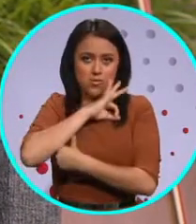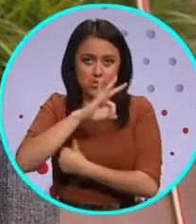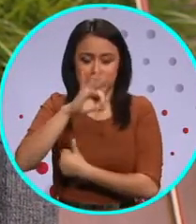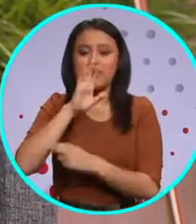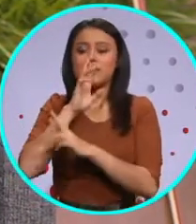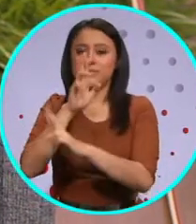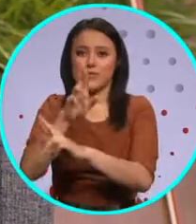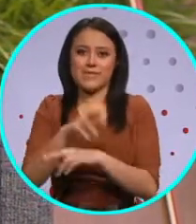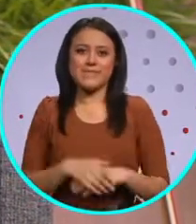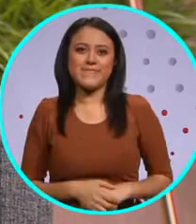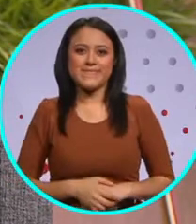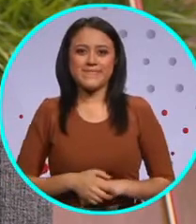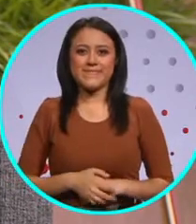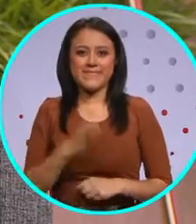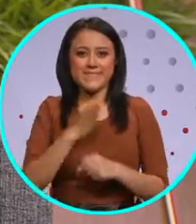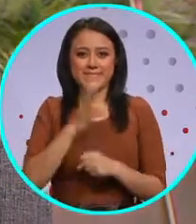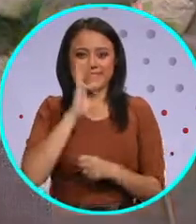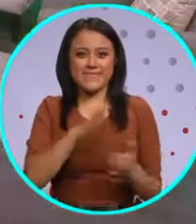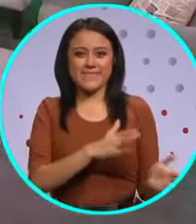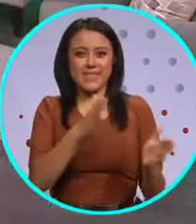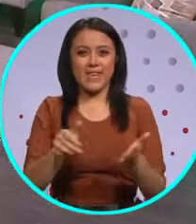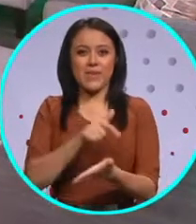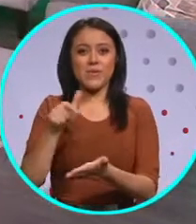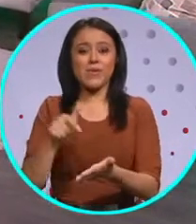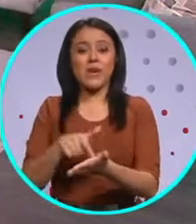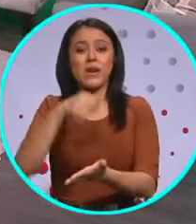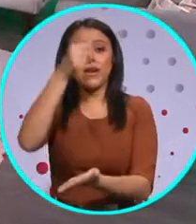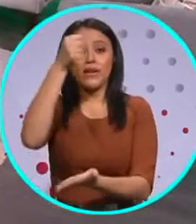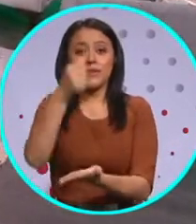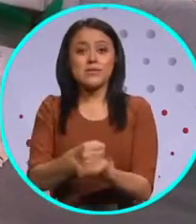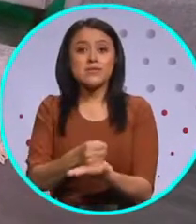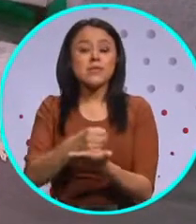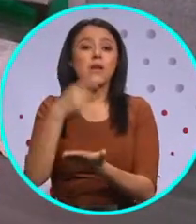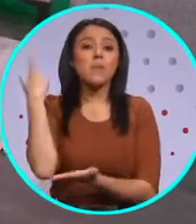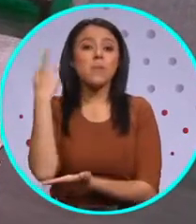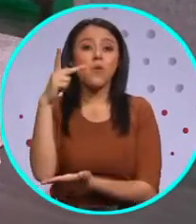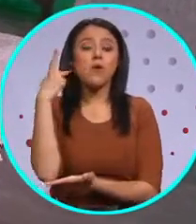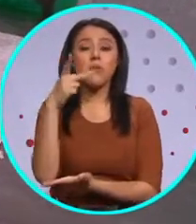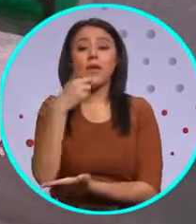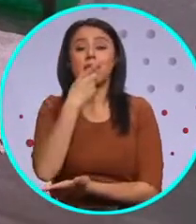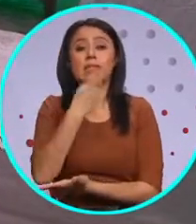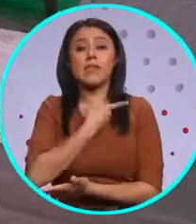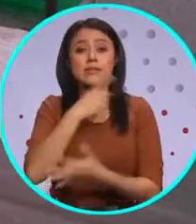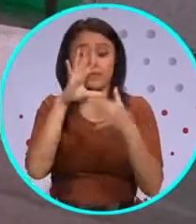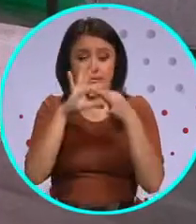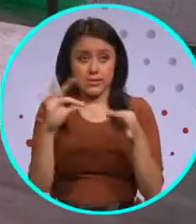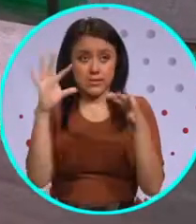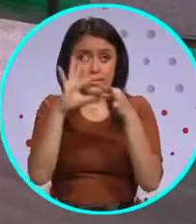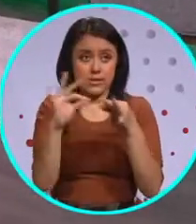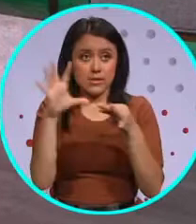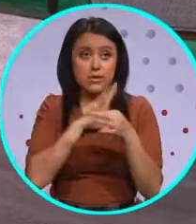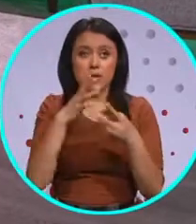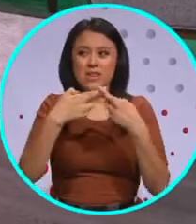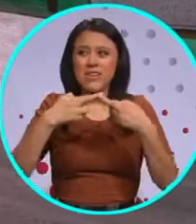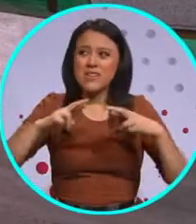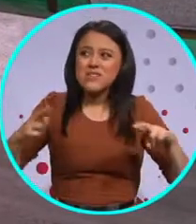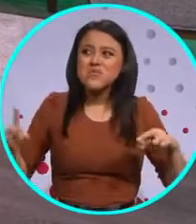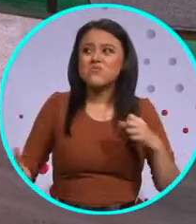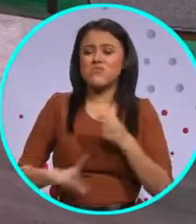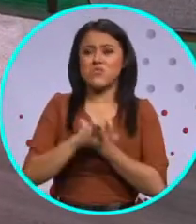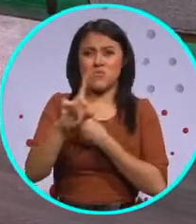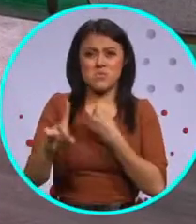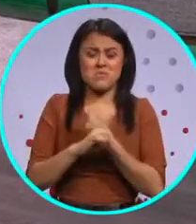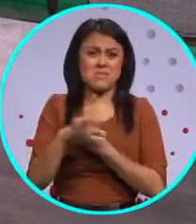y ahora vamos directamente hasta a quien corresponda a puebla nos platica que su relación inició con problemas no